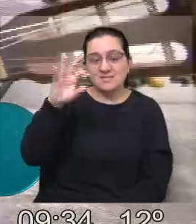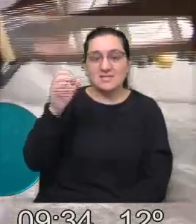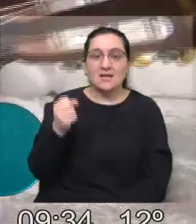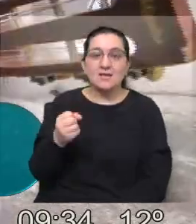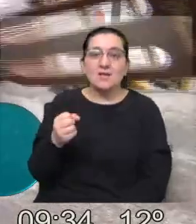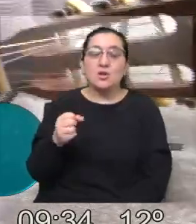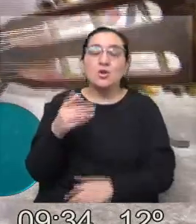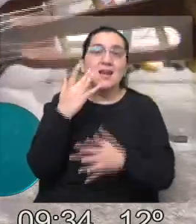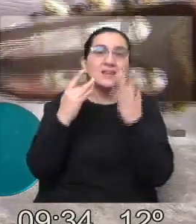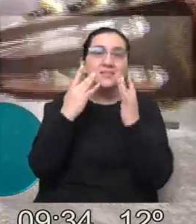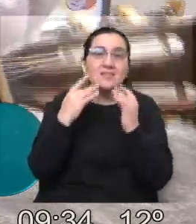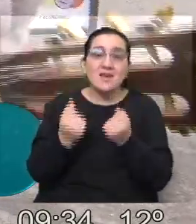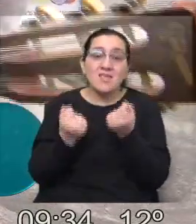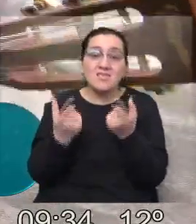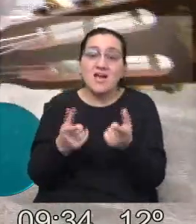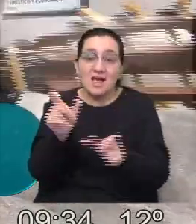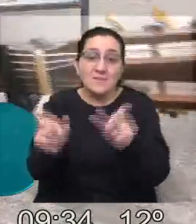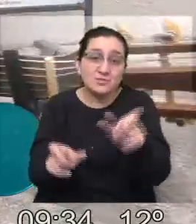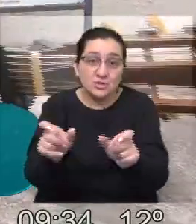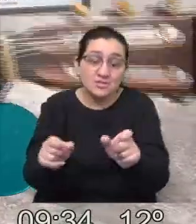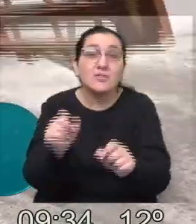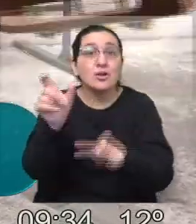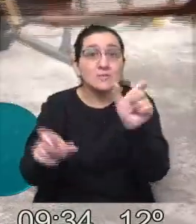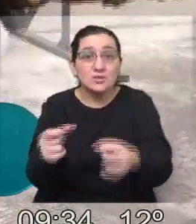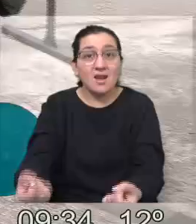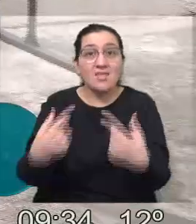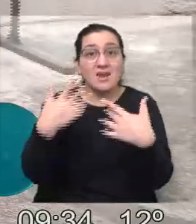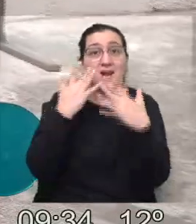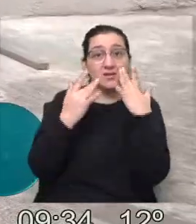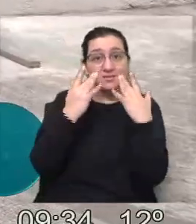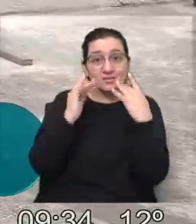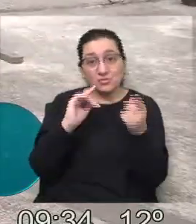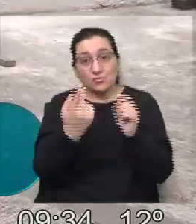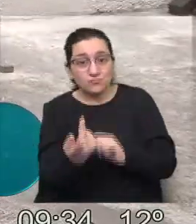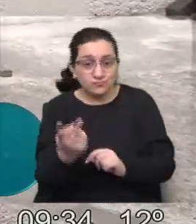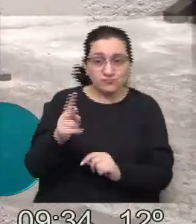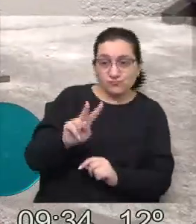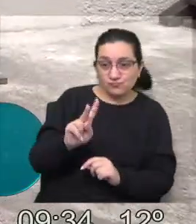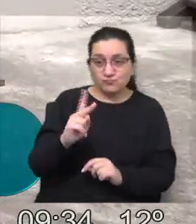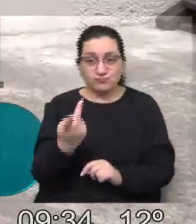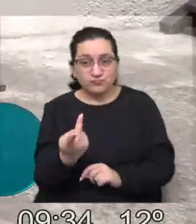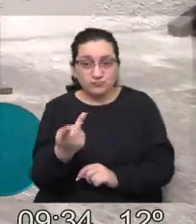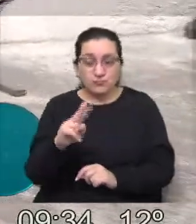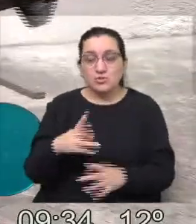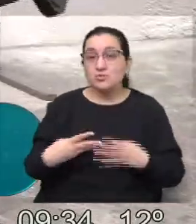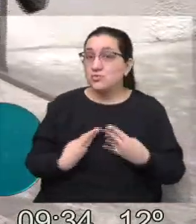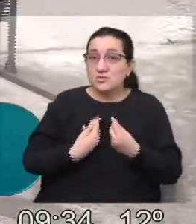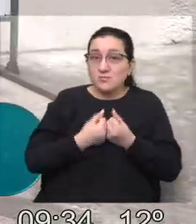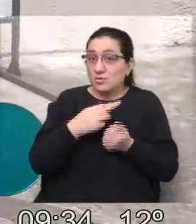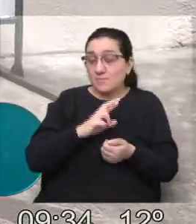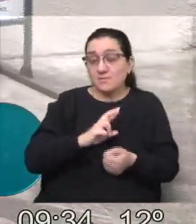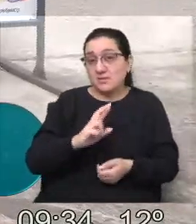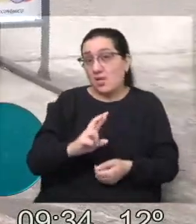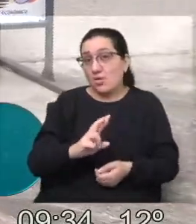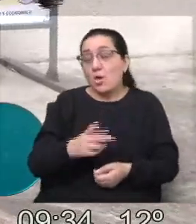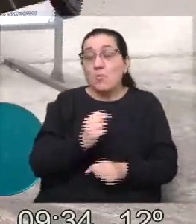lo que el artista le da al oyente y viceversa, ¿no? Y a raíz de ahí poder tener en cada canción un sentimiento representado, ya sea de tristeza,